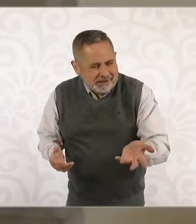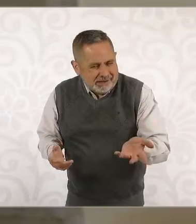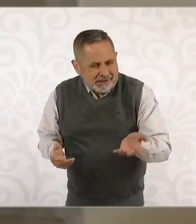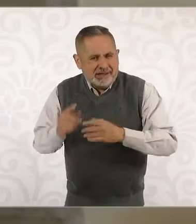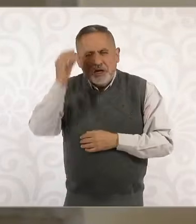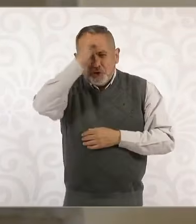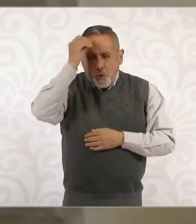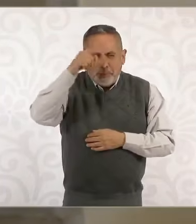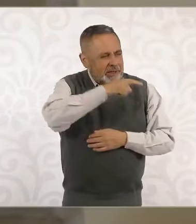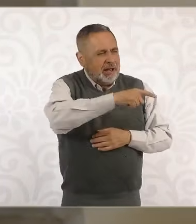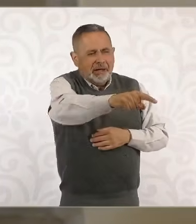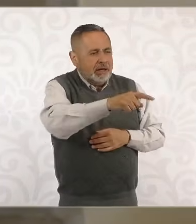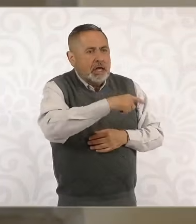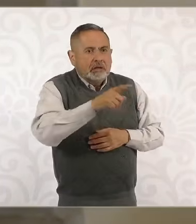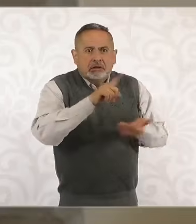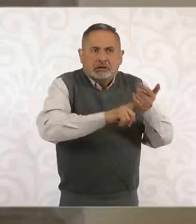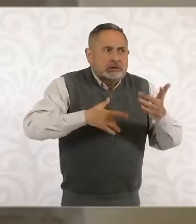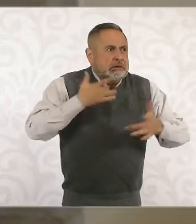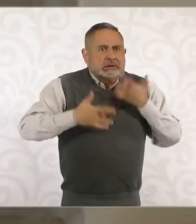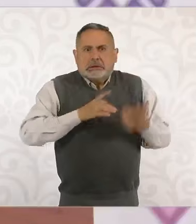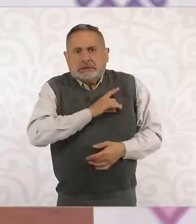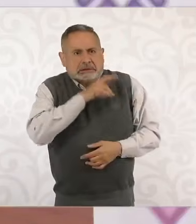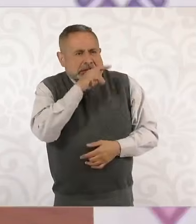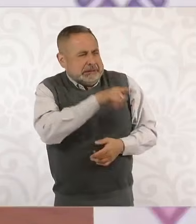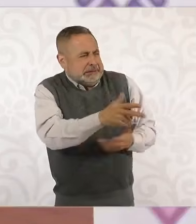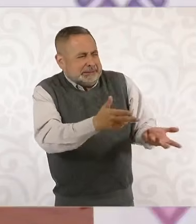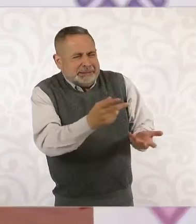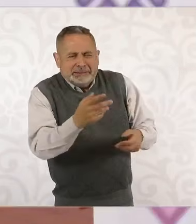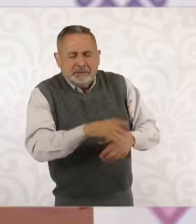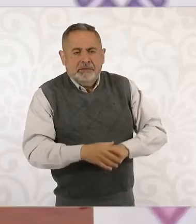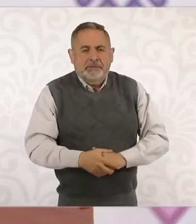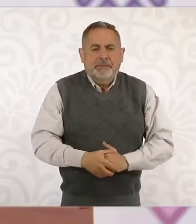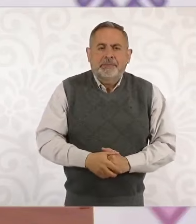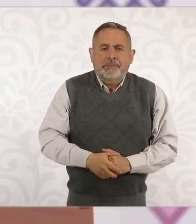que parece que es de pánico, Presidenta? Pero ahora sí que ¿por qué?